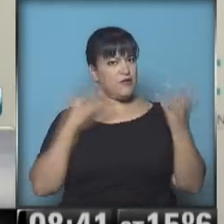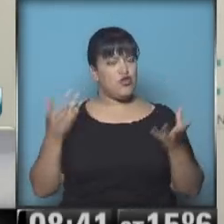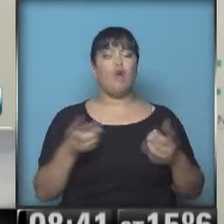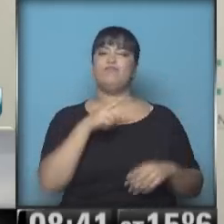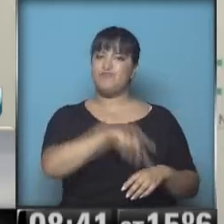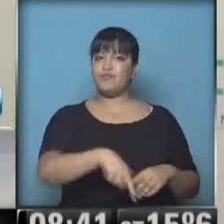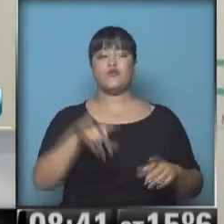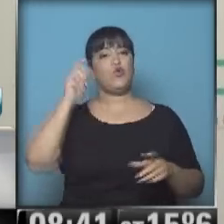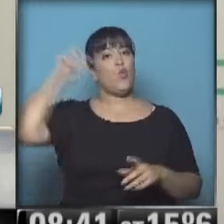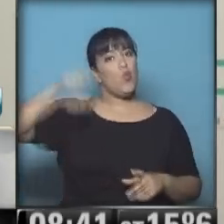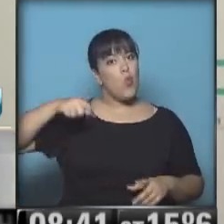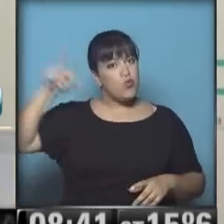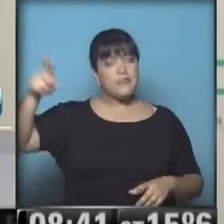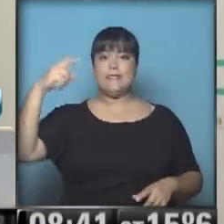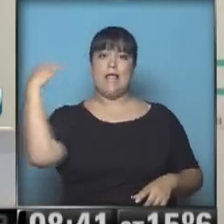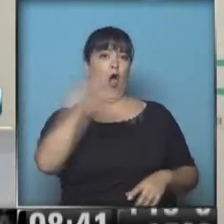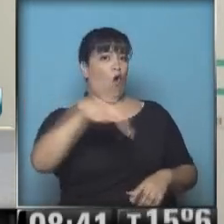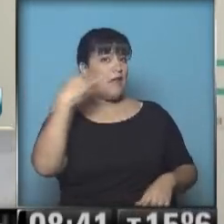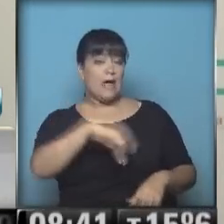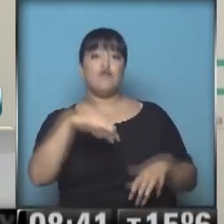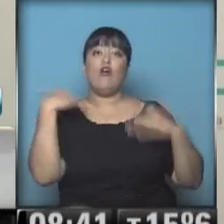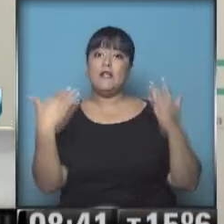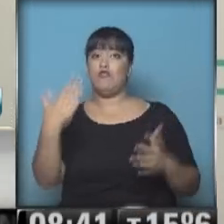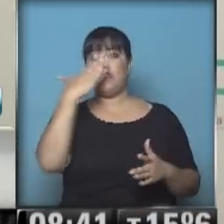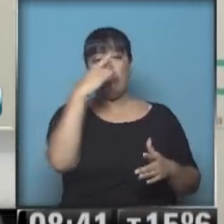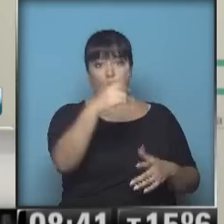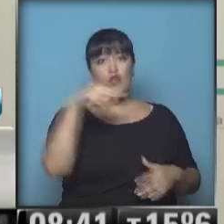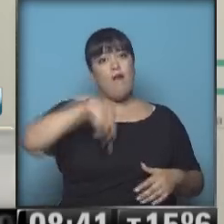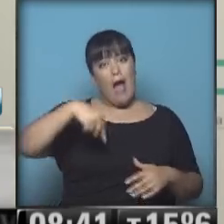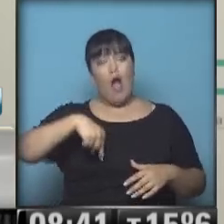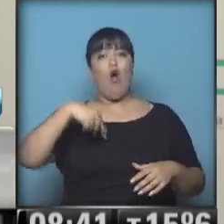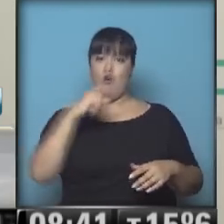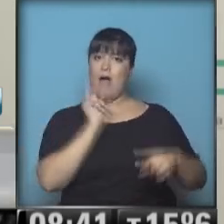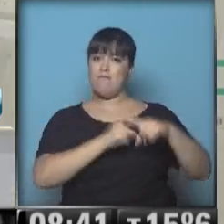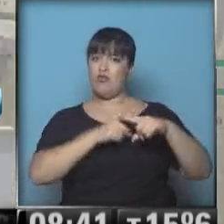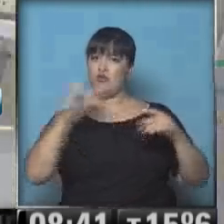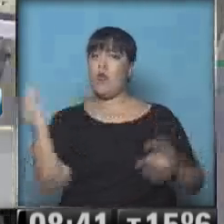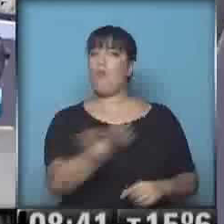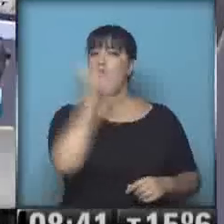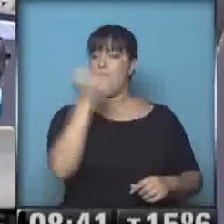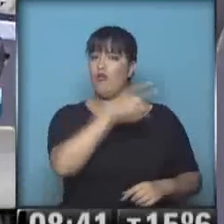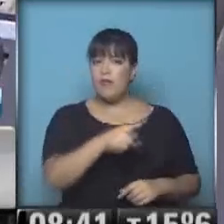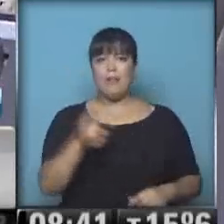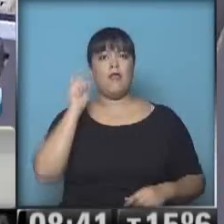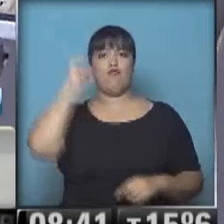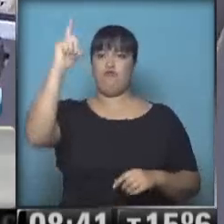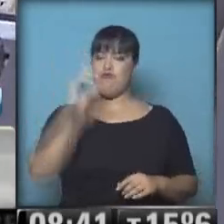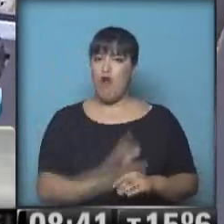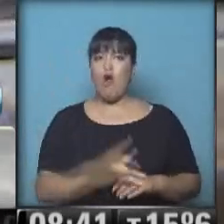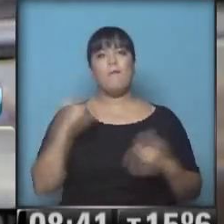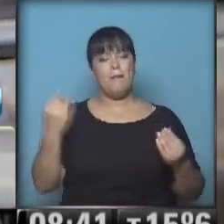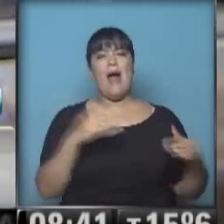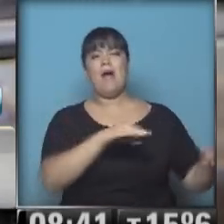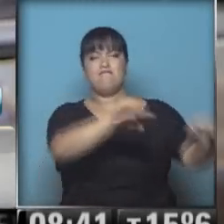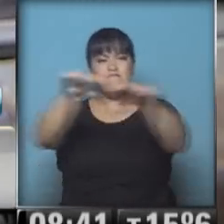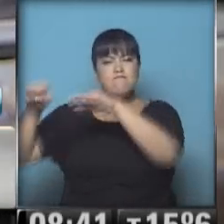la justicia lo ha obligado y en Córdoba entonces damos un paso positivo importante insisto para garantizar la pluralidad